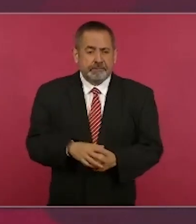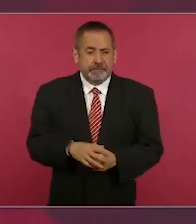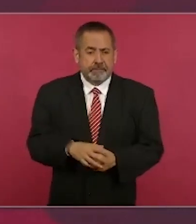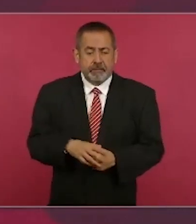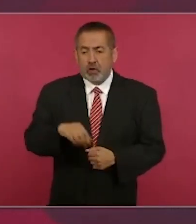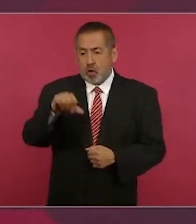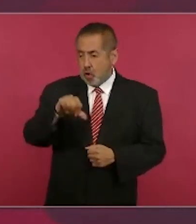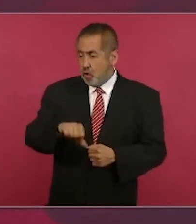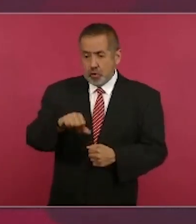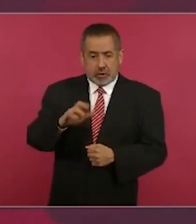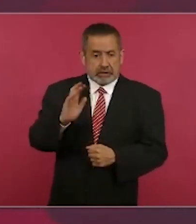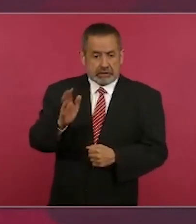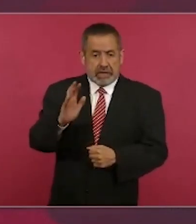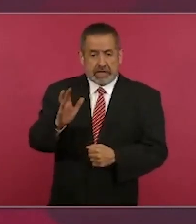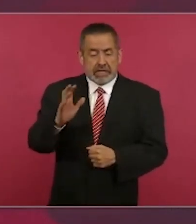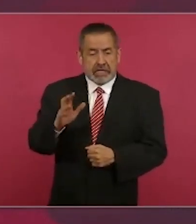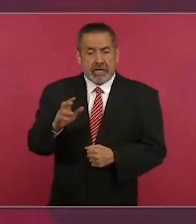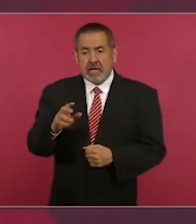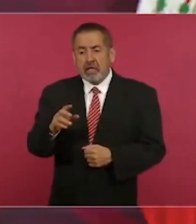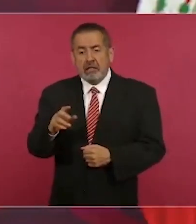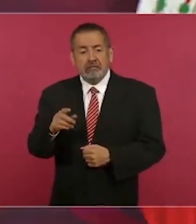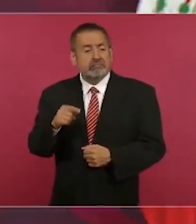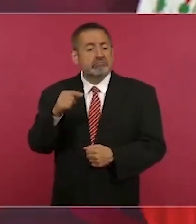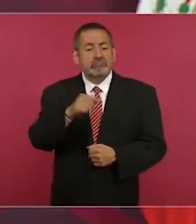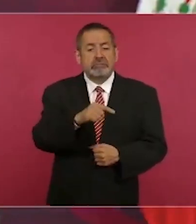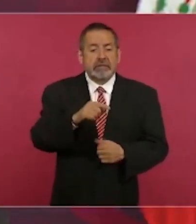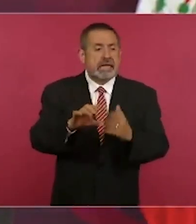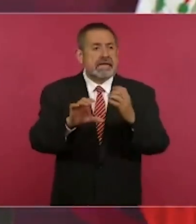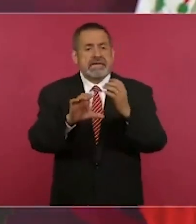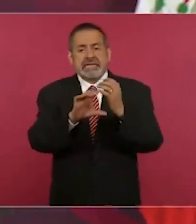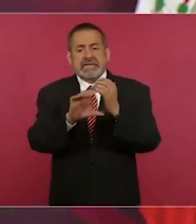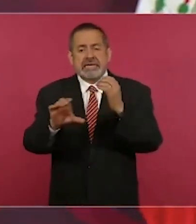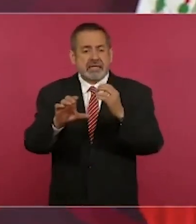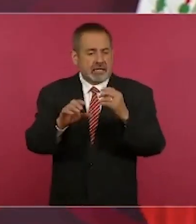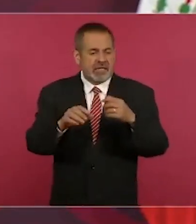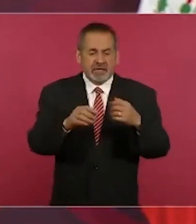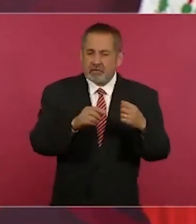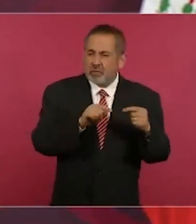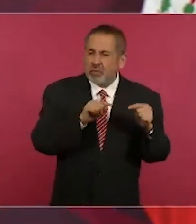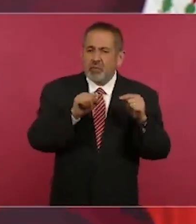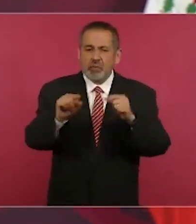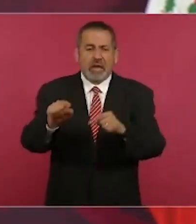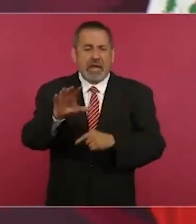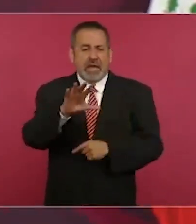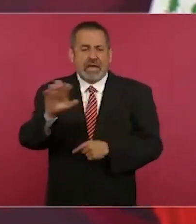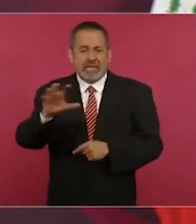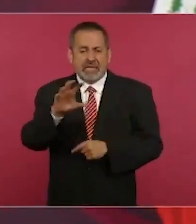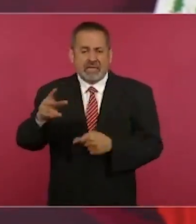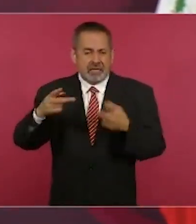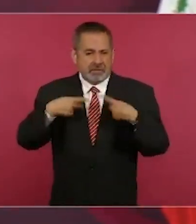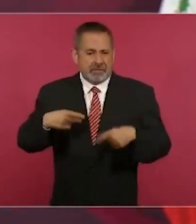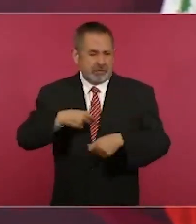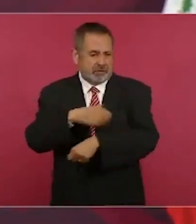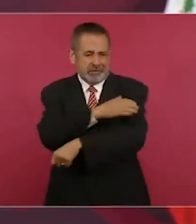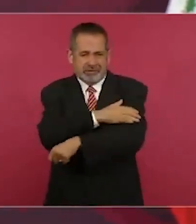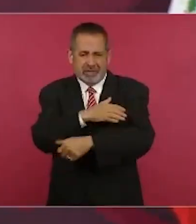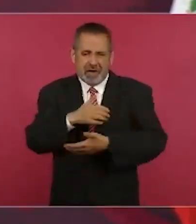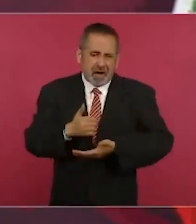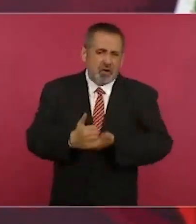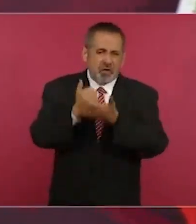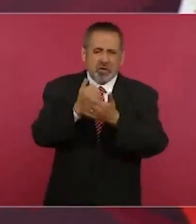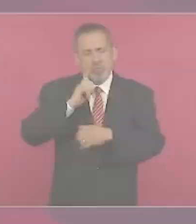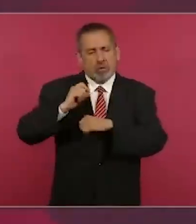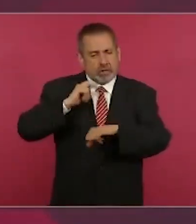ya salieron los primeros 500 servidores de la nación,